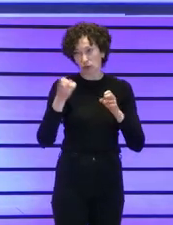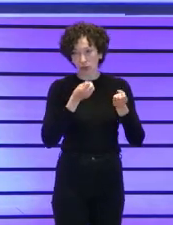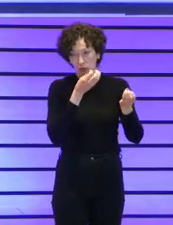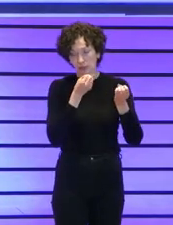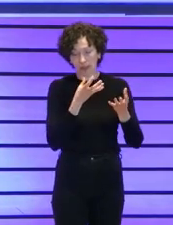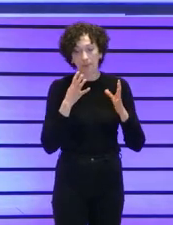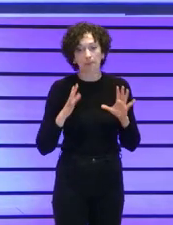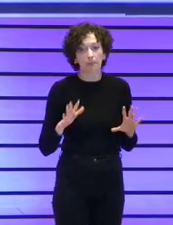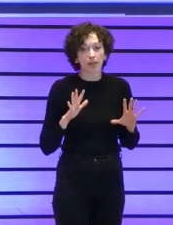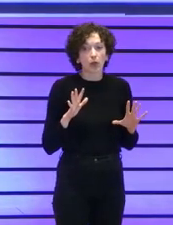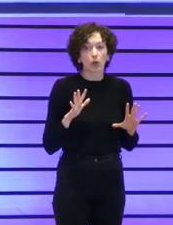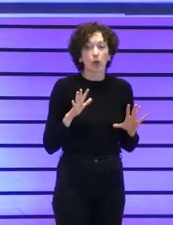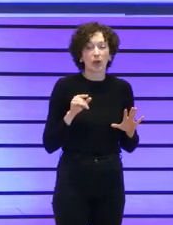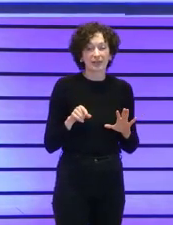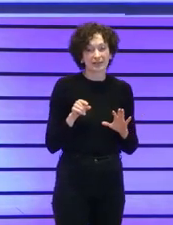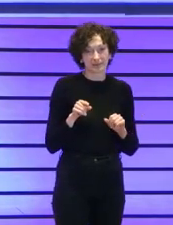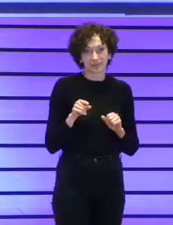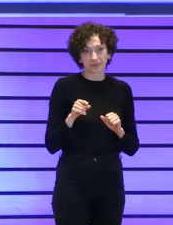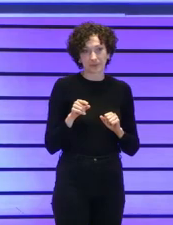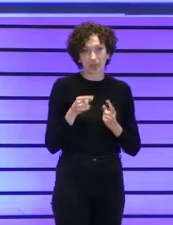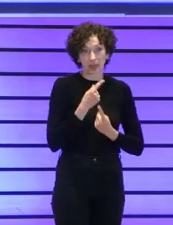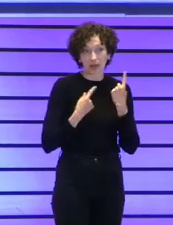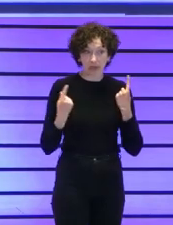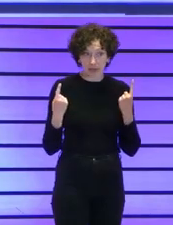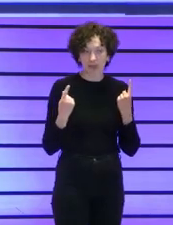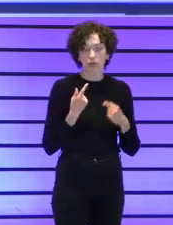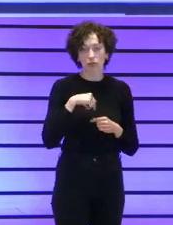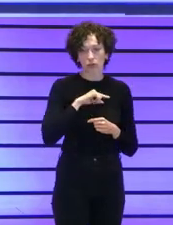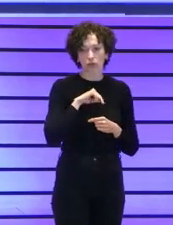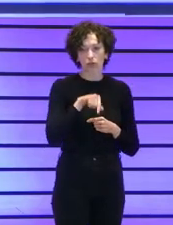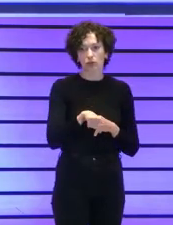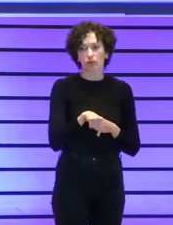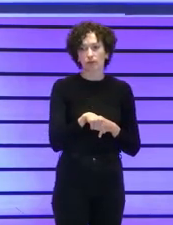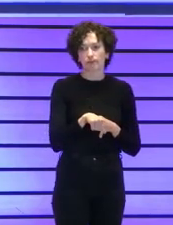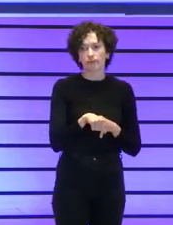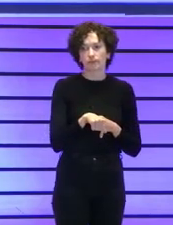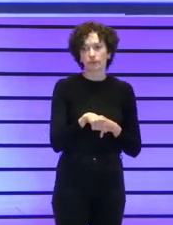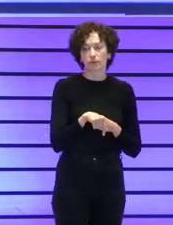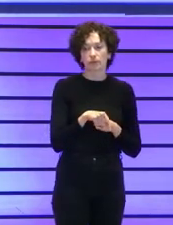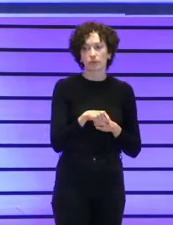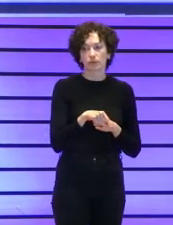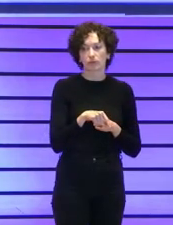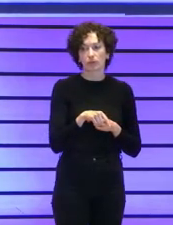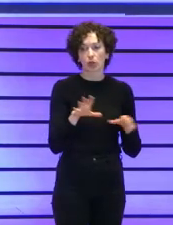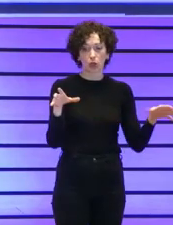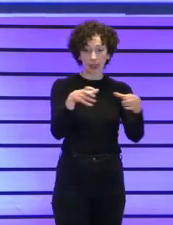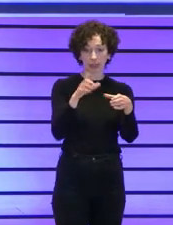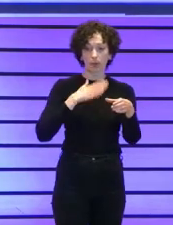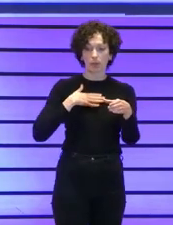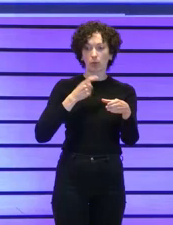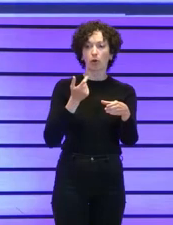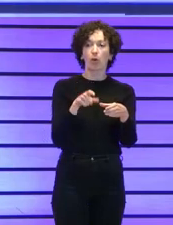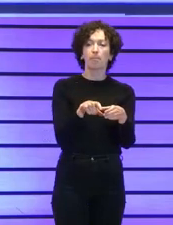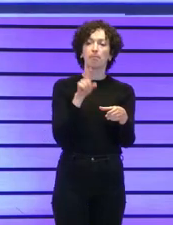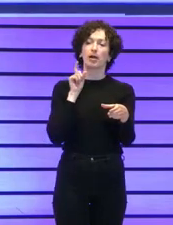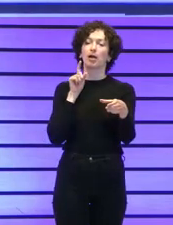poquito, a veces necesitamos pensar fuera de la caja de nuestro colectivo. Es